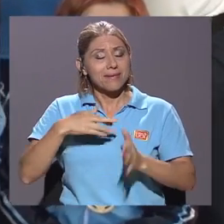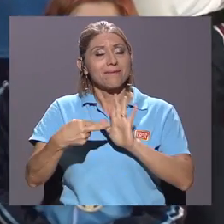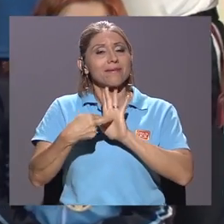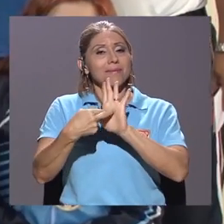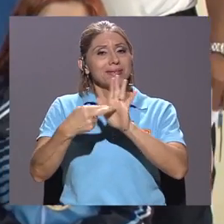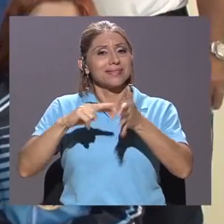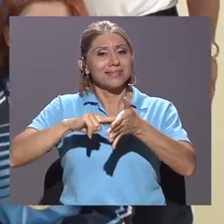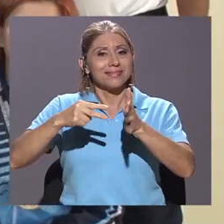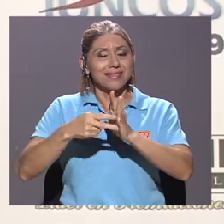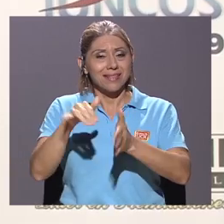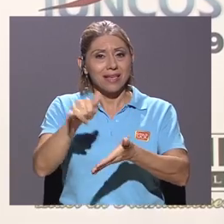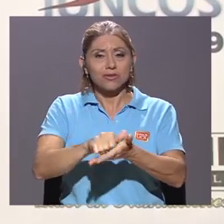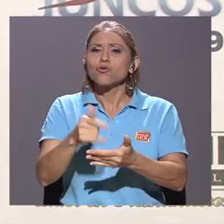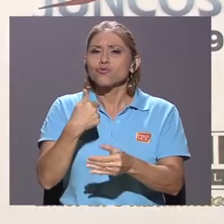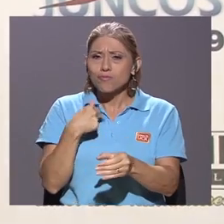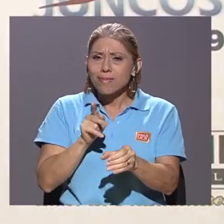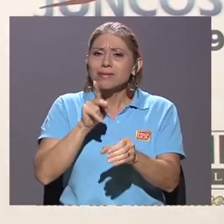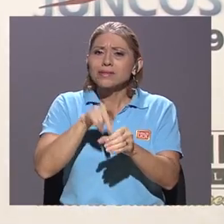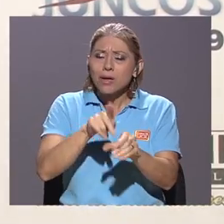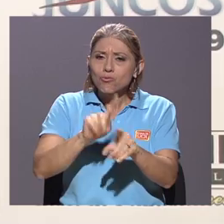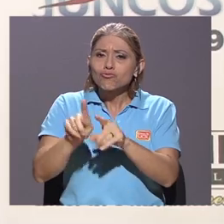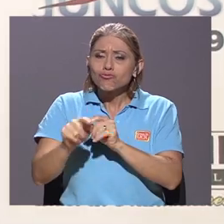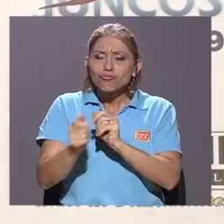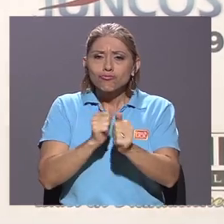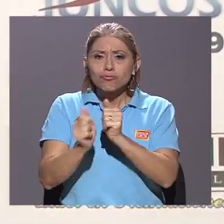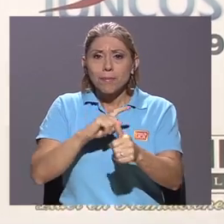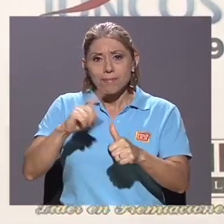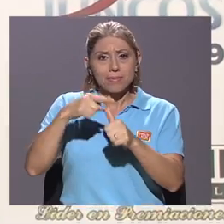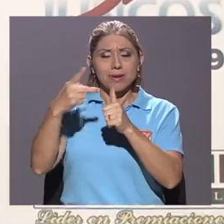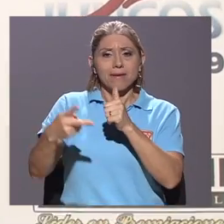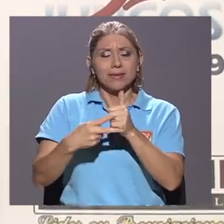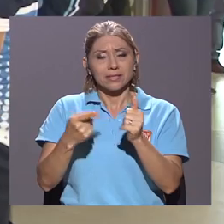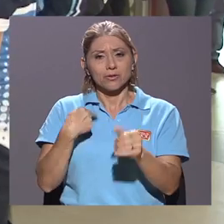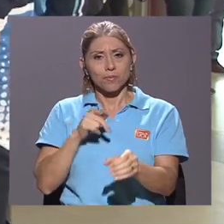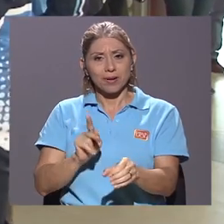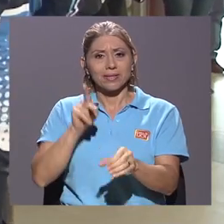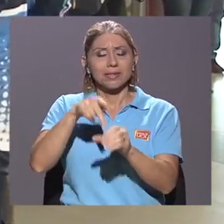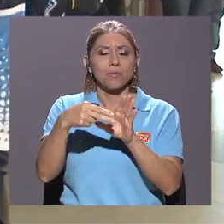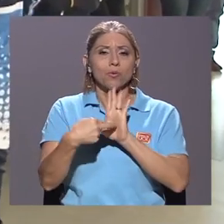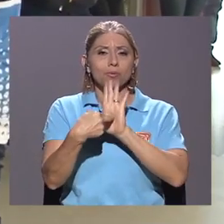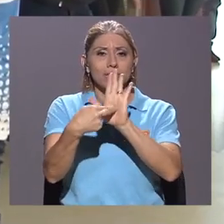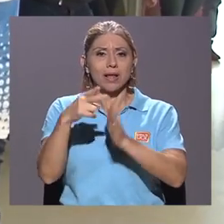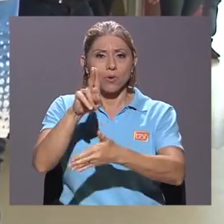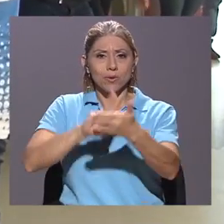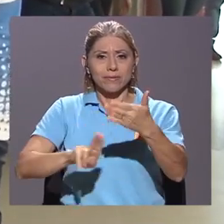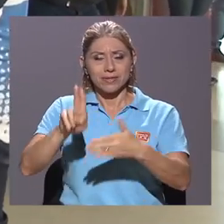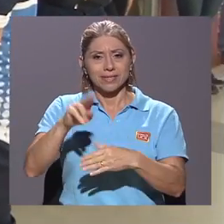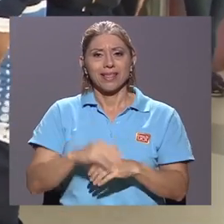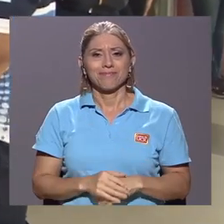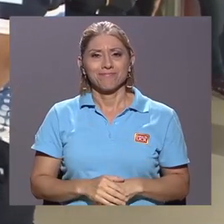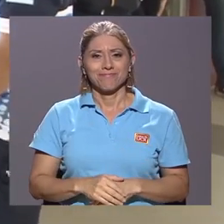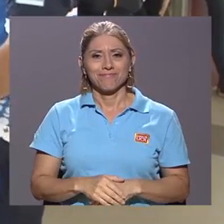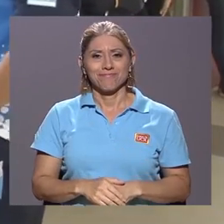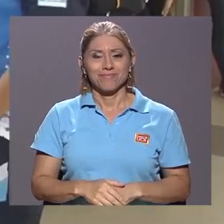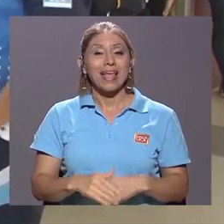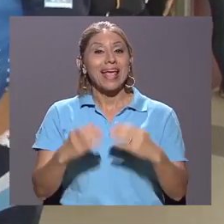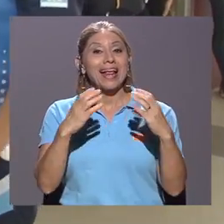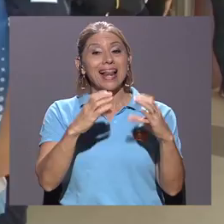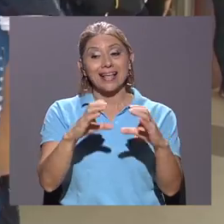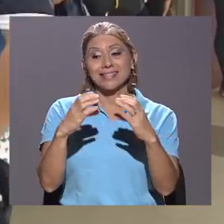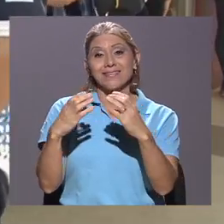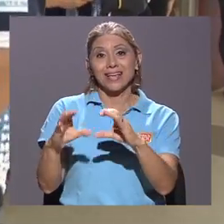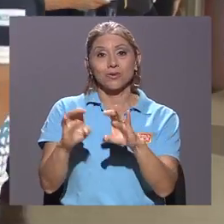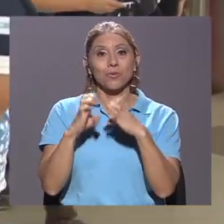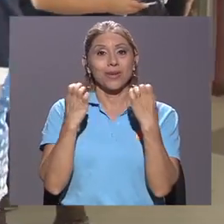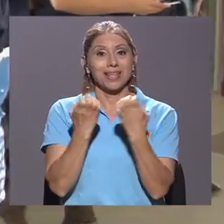he participado en varios torneos sin embargo es la primera vez que participo por la universidad en la clasificación por equipos al